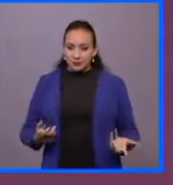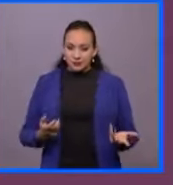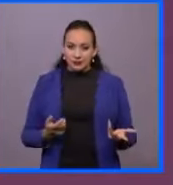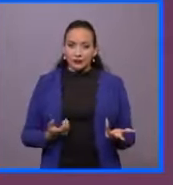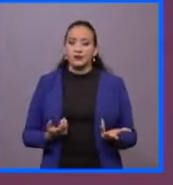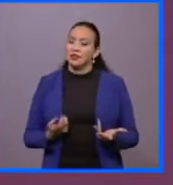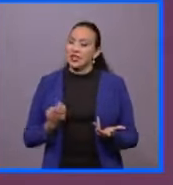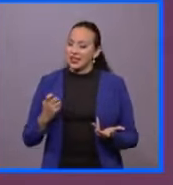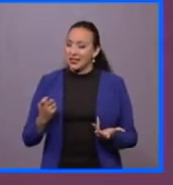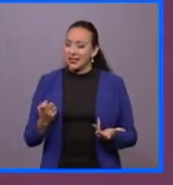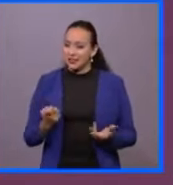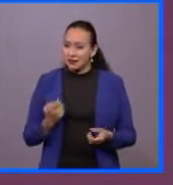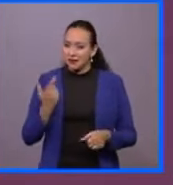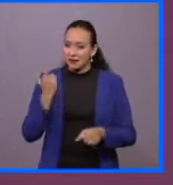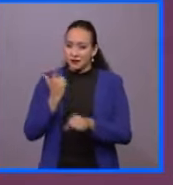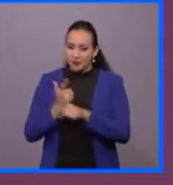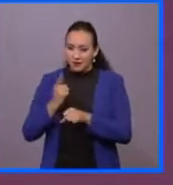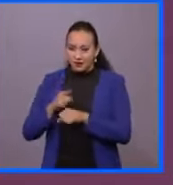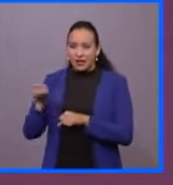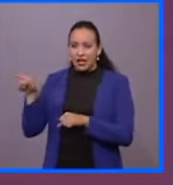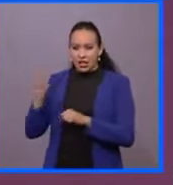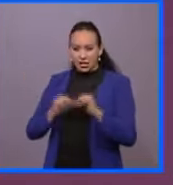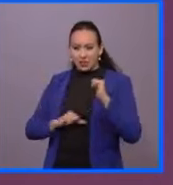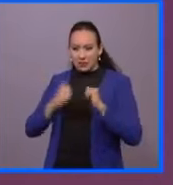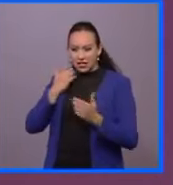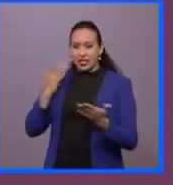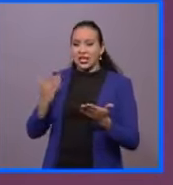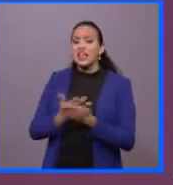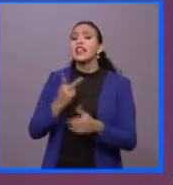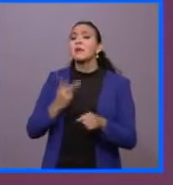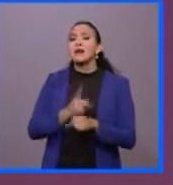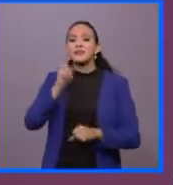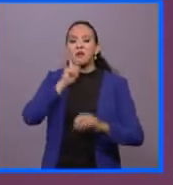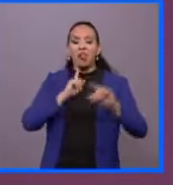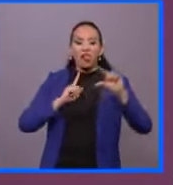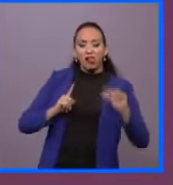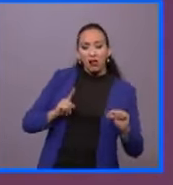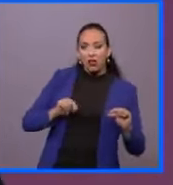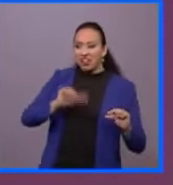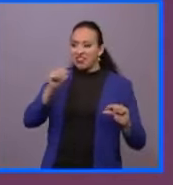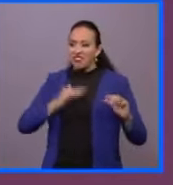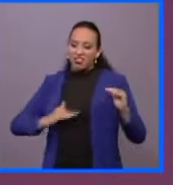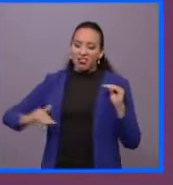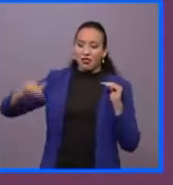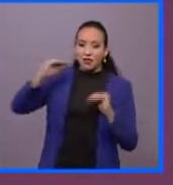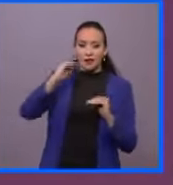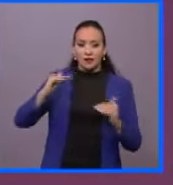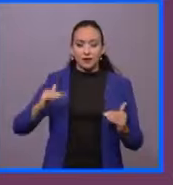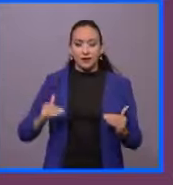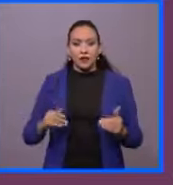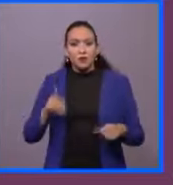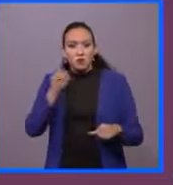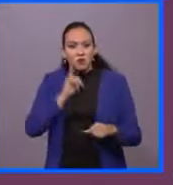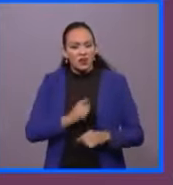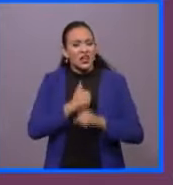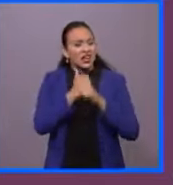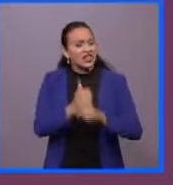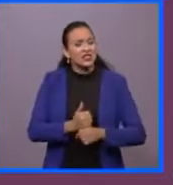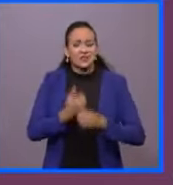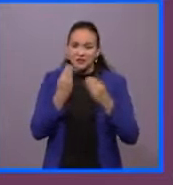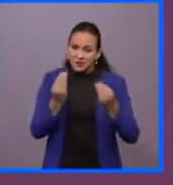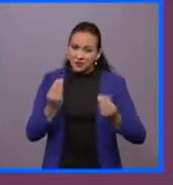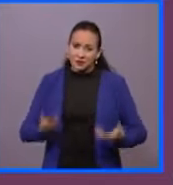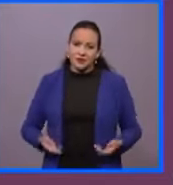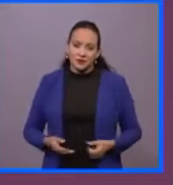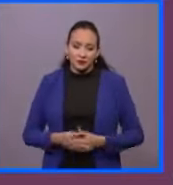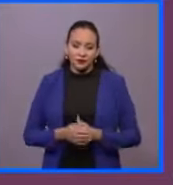reconquista necesariamente pasa por los cuerpos de las mujeres. Los cuerpos de las mujeres son el campo de la